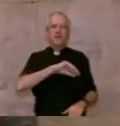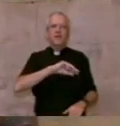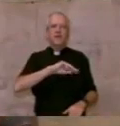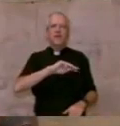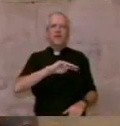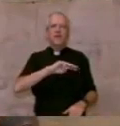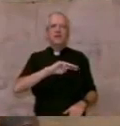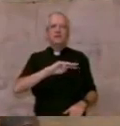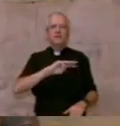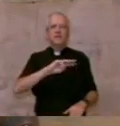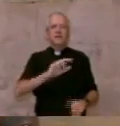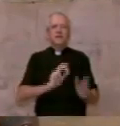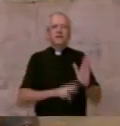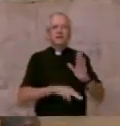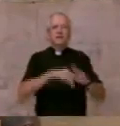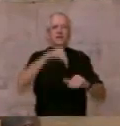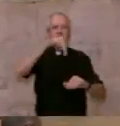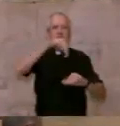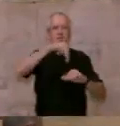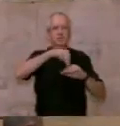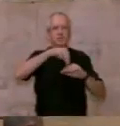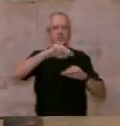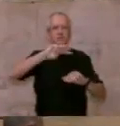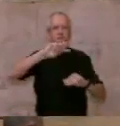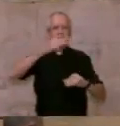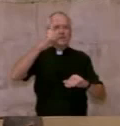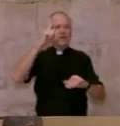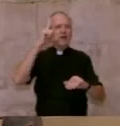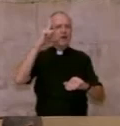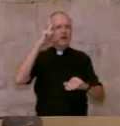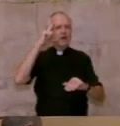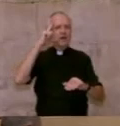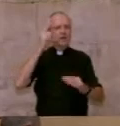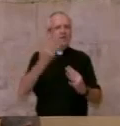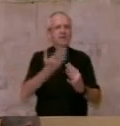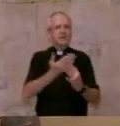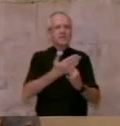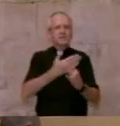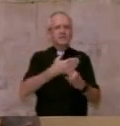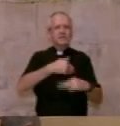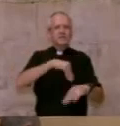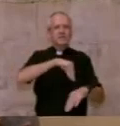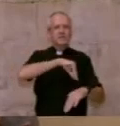Descendió a los infiernos, resucitó el tercer día de entre los muertos,